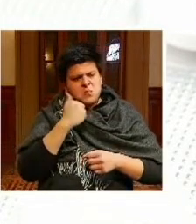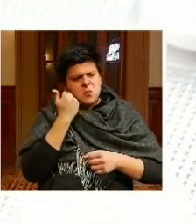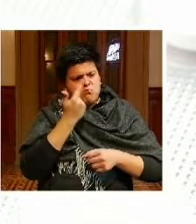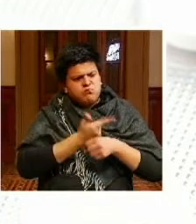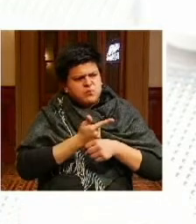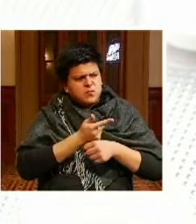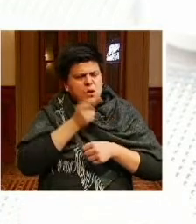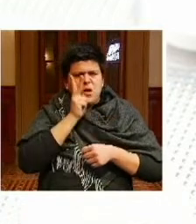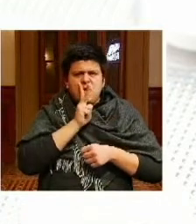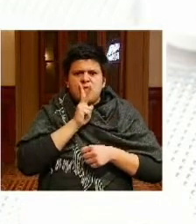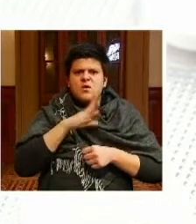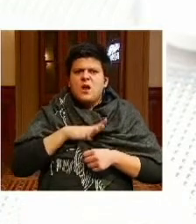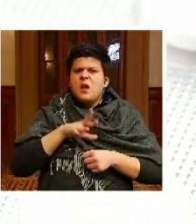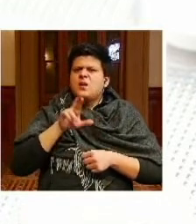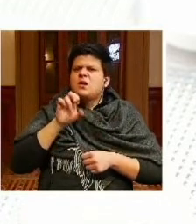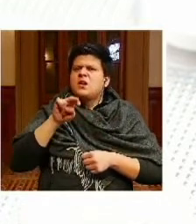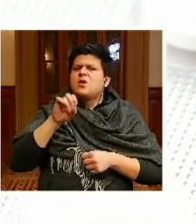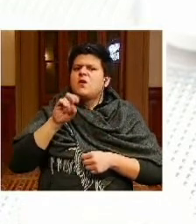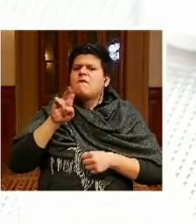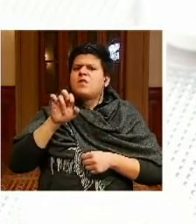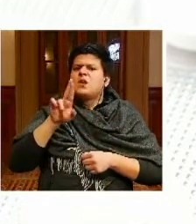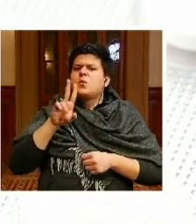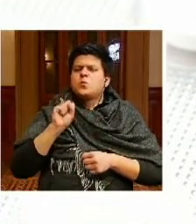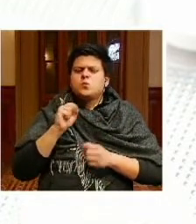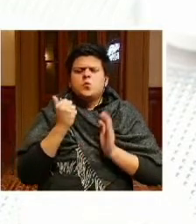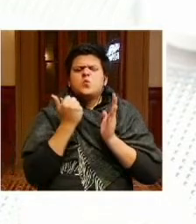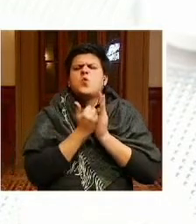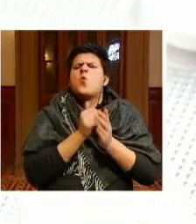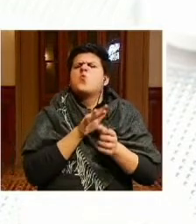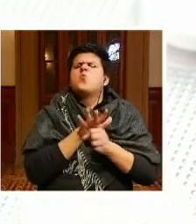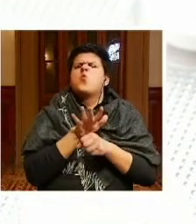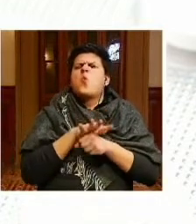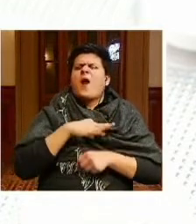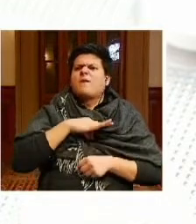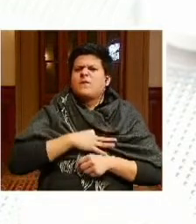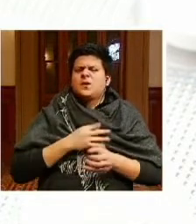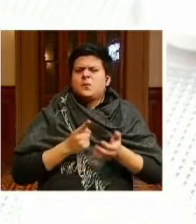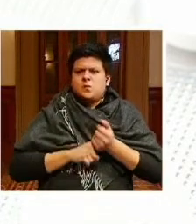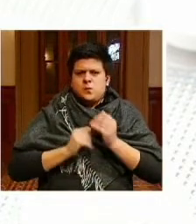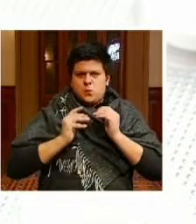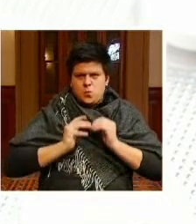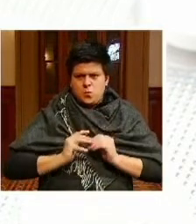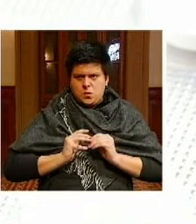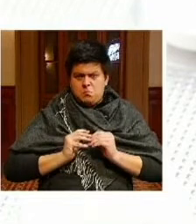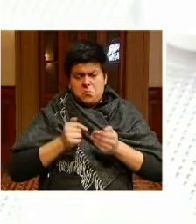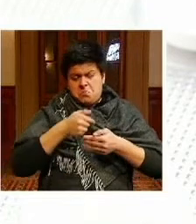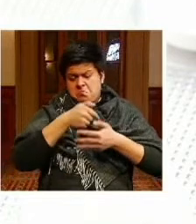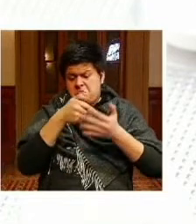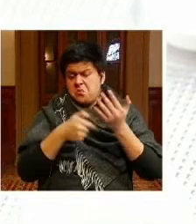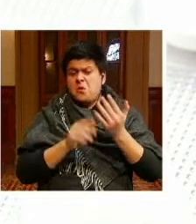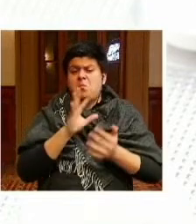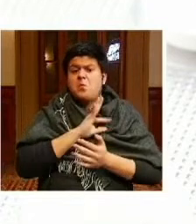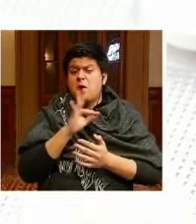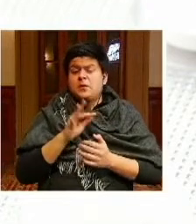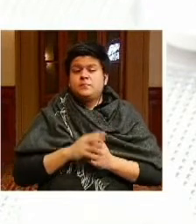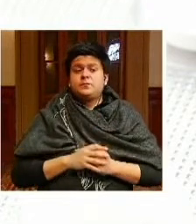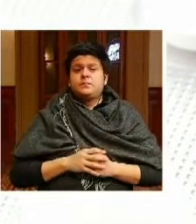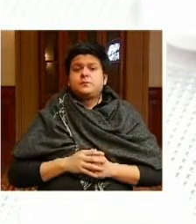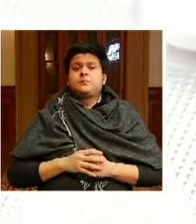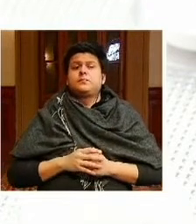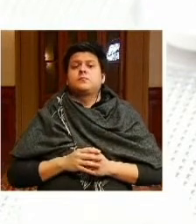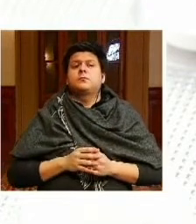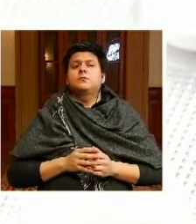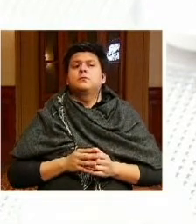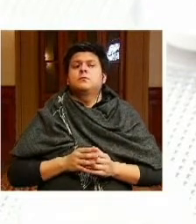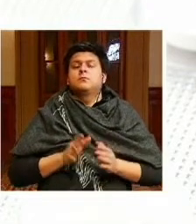tiene el rinovirus si tiene influenza para influenza o cualquier otro virus en la